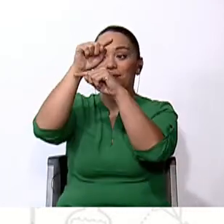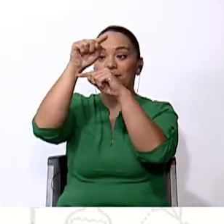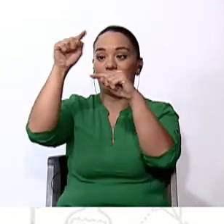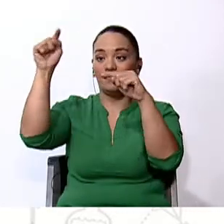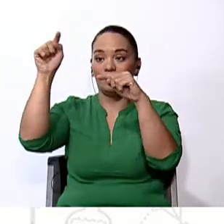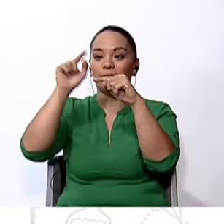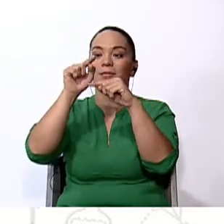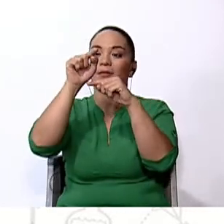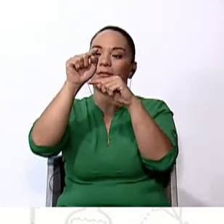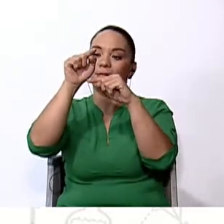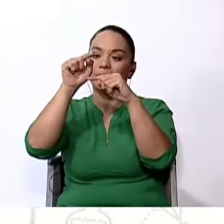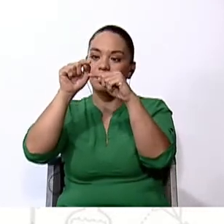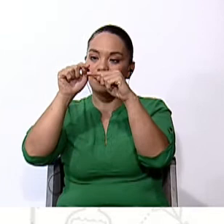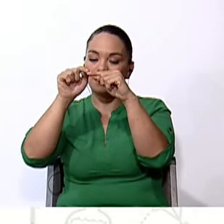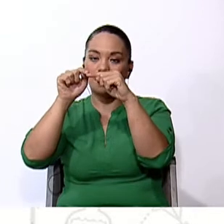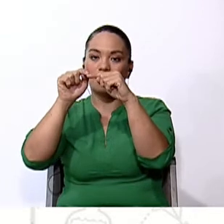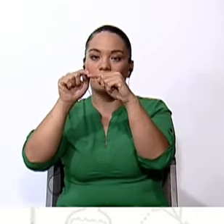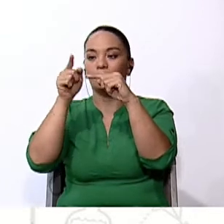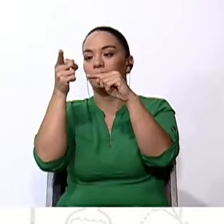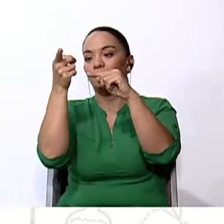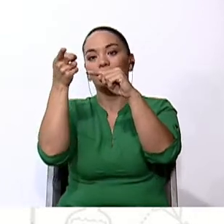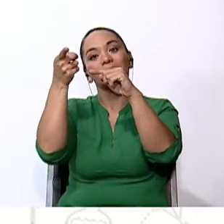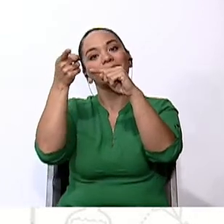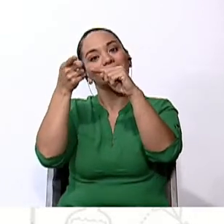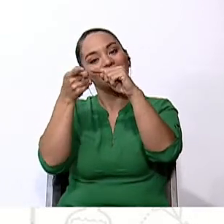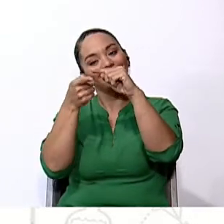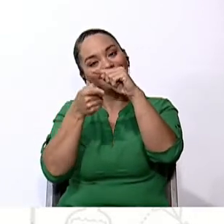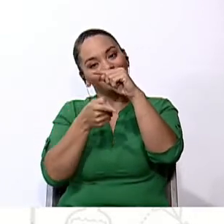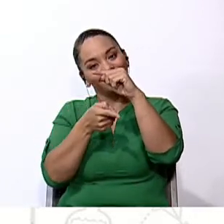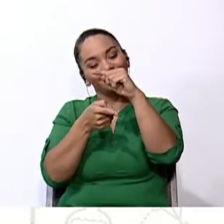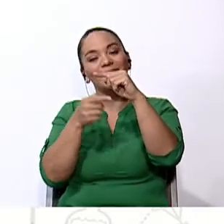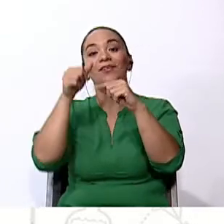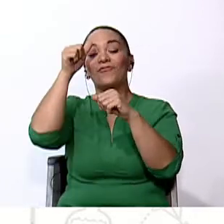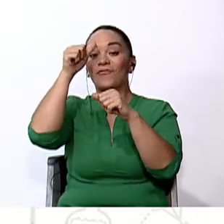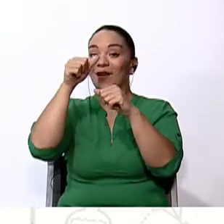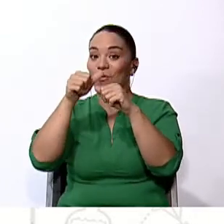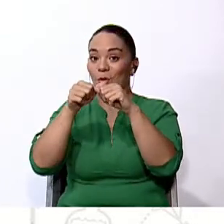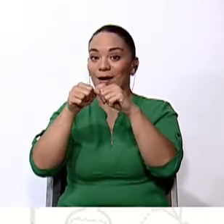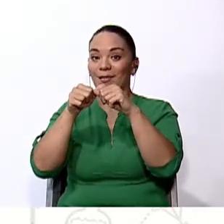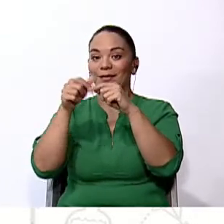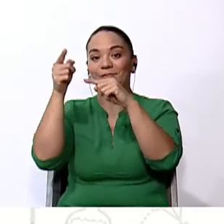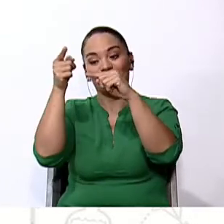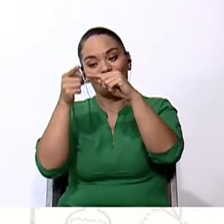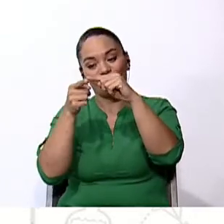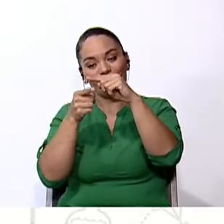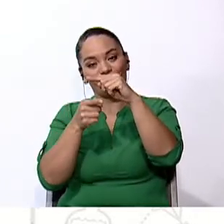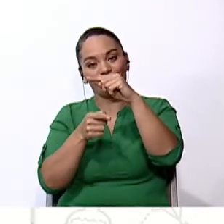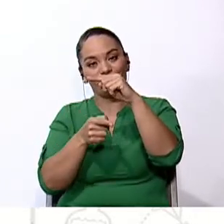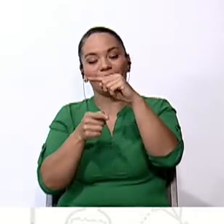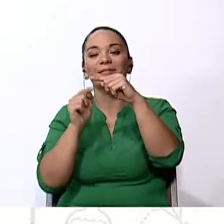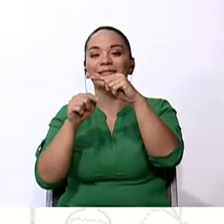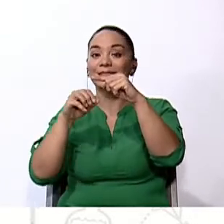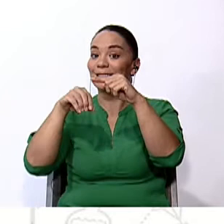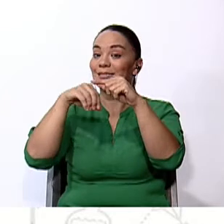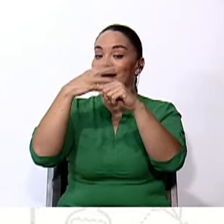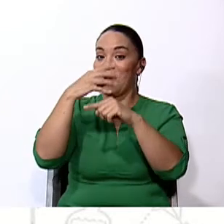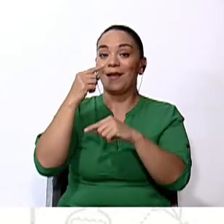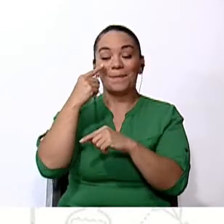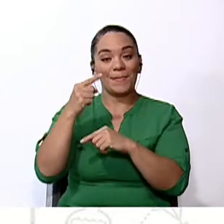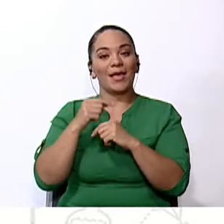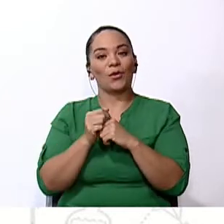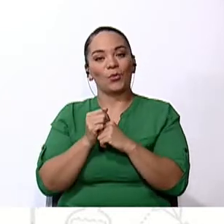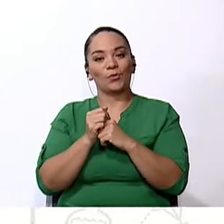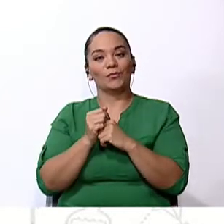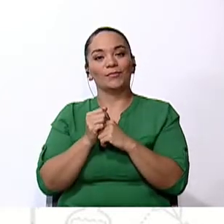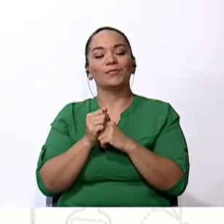inclinada, luego la otra inclinada y recuerden, desde la mitad del renglón hacia abajo. Y luego esa línea recta que se